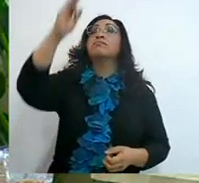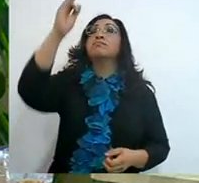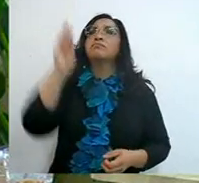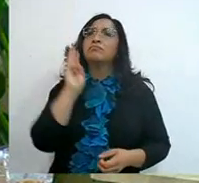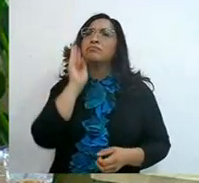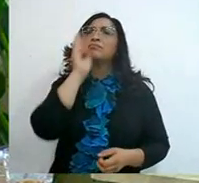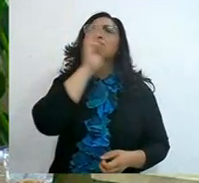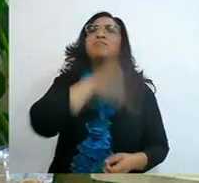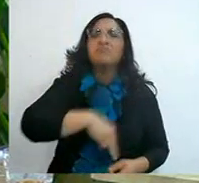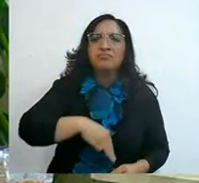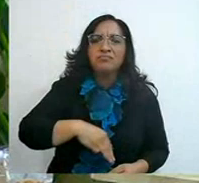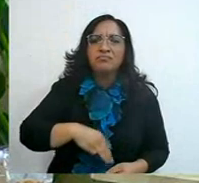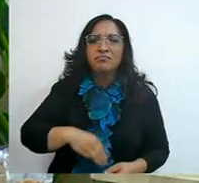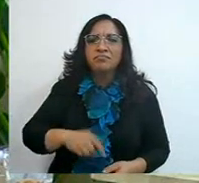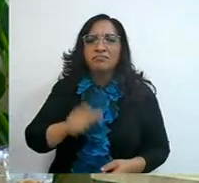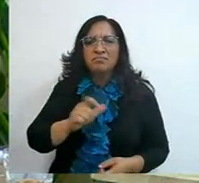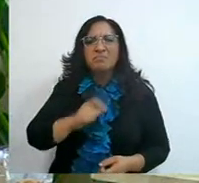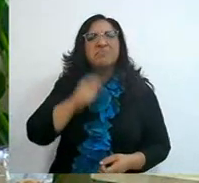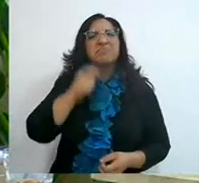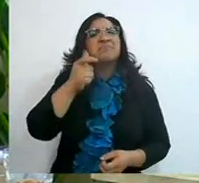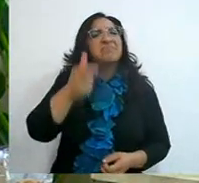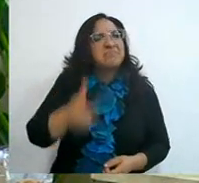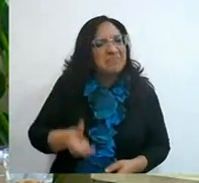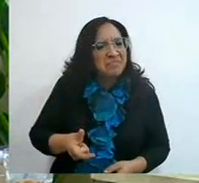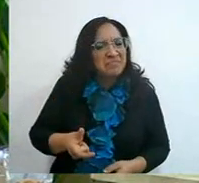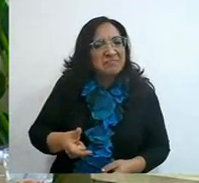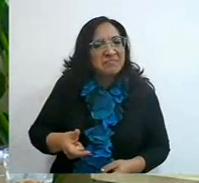jura falsamente? Un testigo falso.